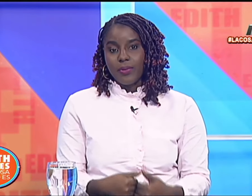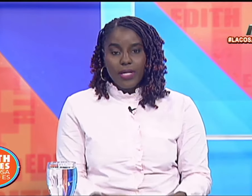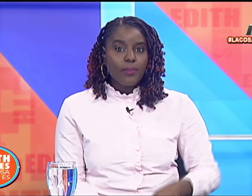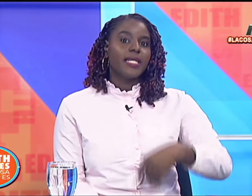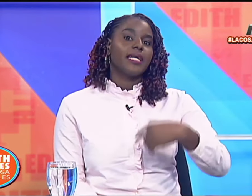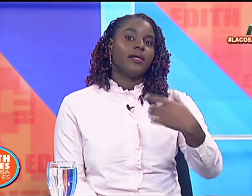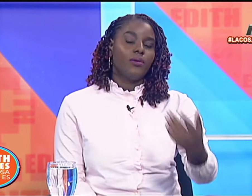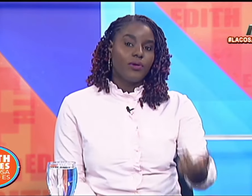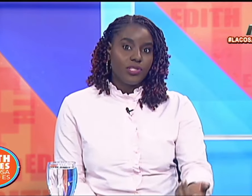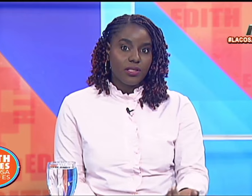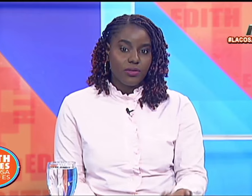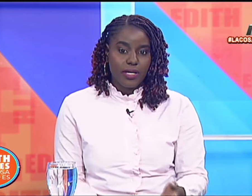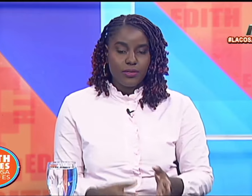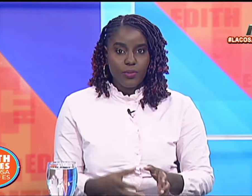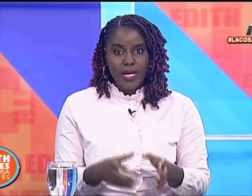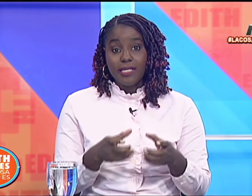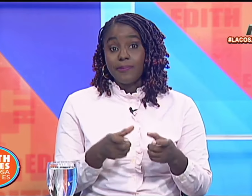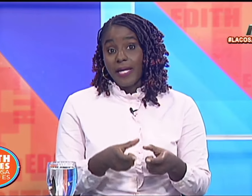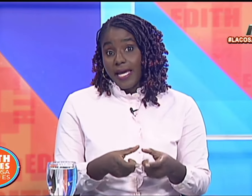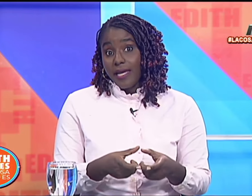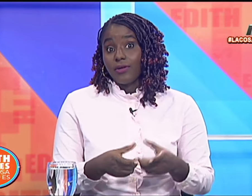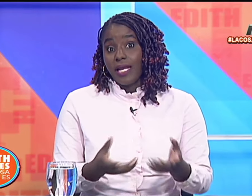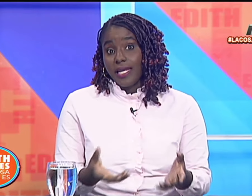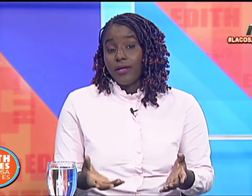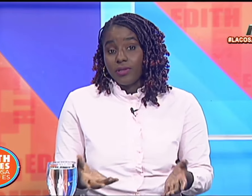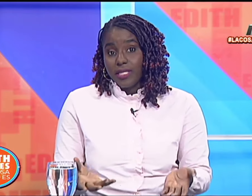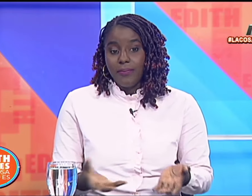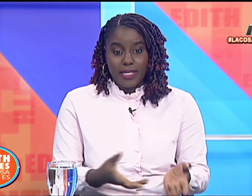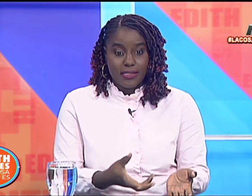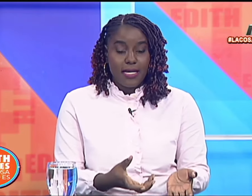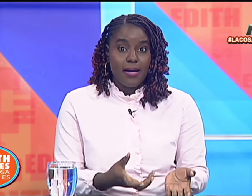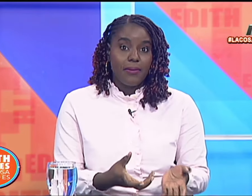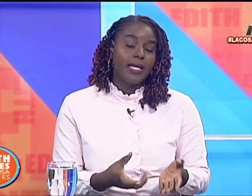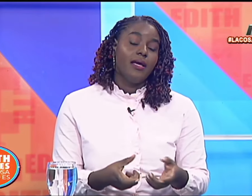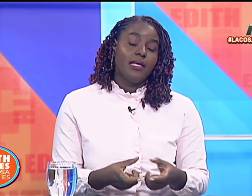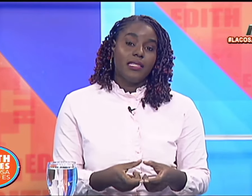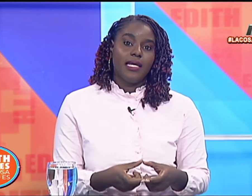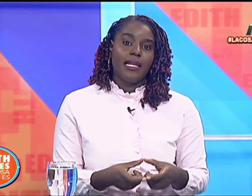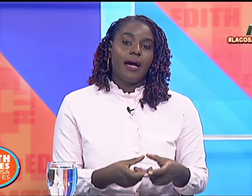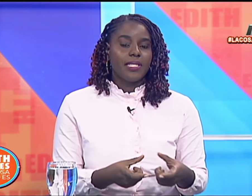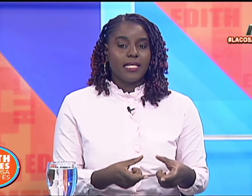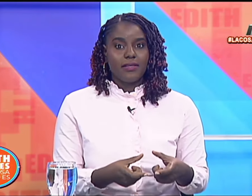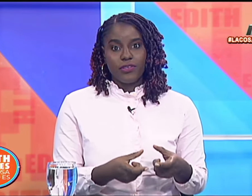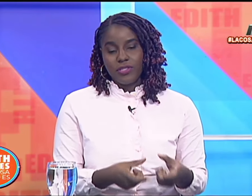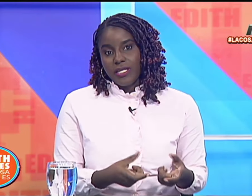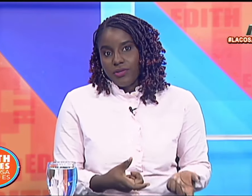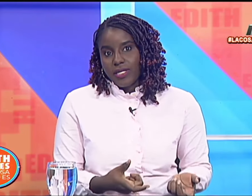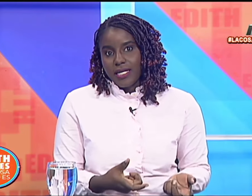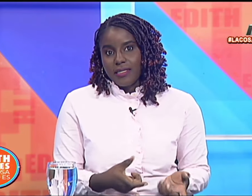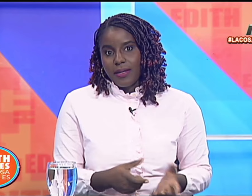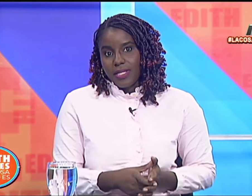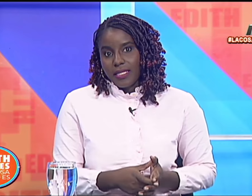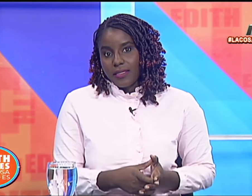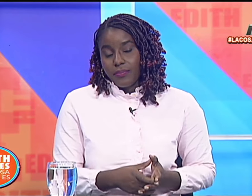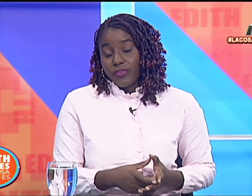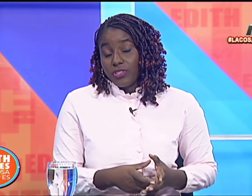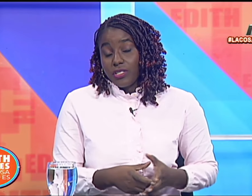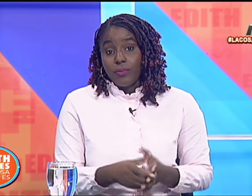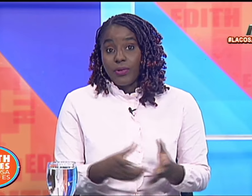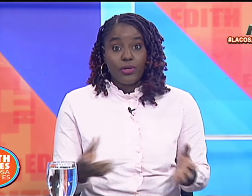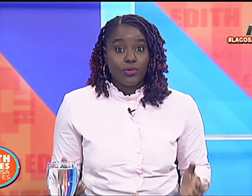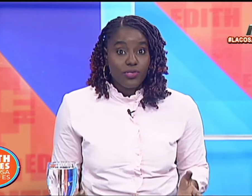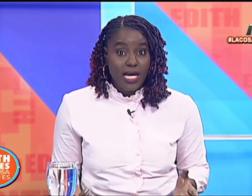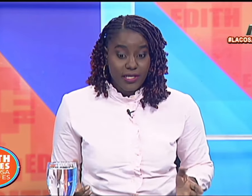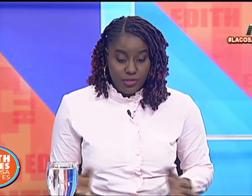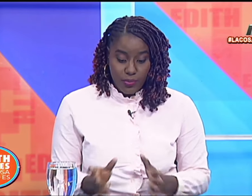a República Dominicana y luego se retornan a su país. Para ello, la ley contempla que se hable del habitante fronterizo, el carnet de habitante fronterizo,